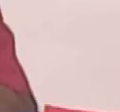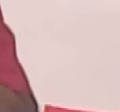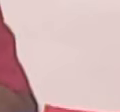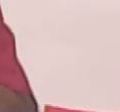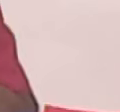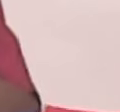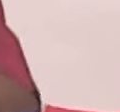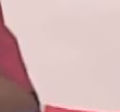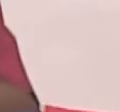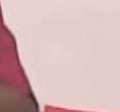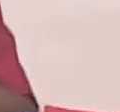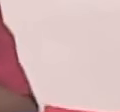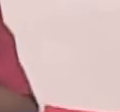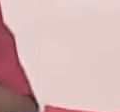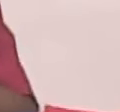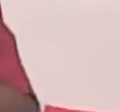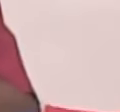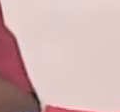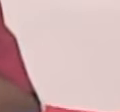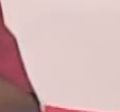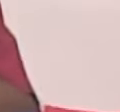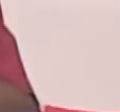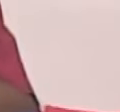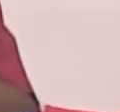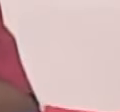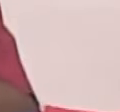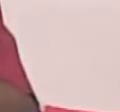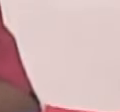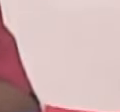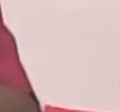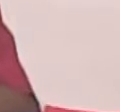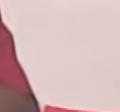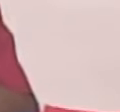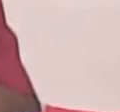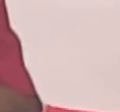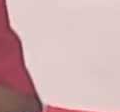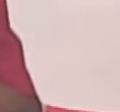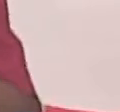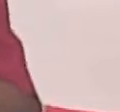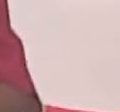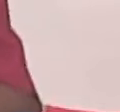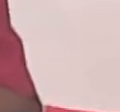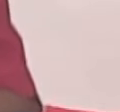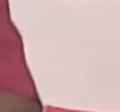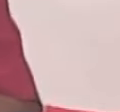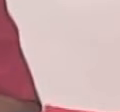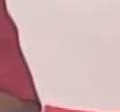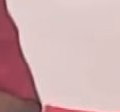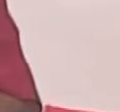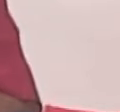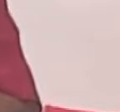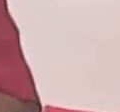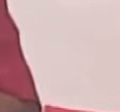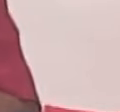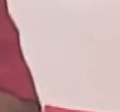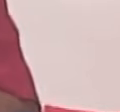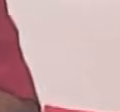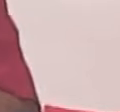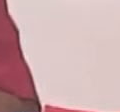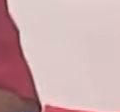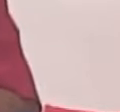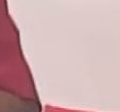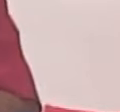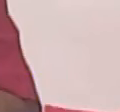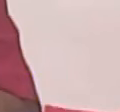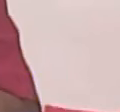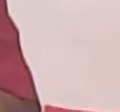El cambio en Venezuela somos nosotros. El cambio en Venezuela es la revolución bolivariana, porque venimos de 200 y más años de